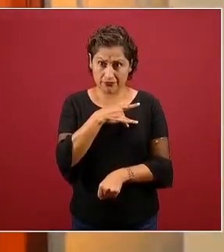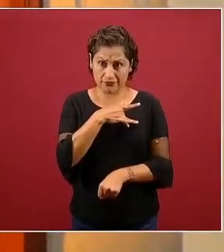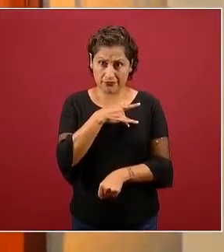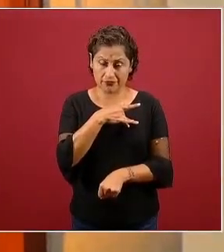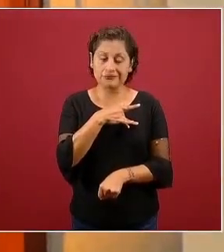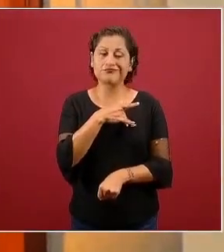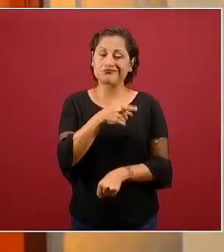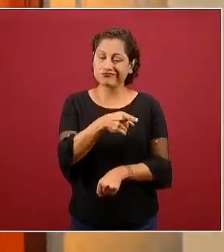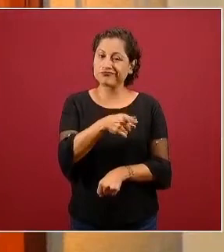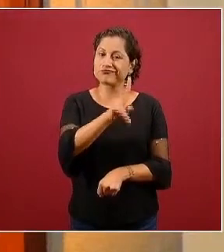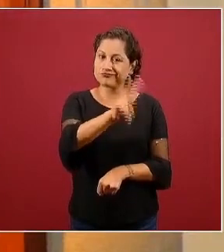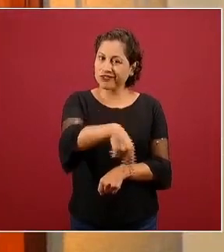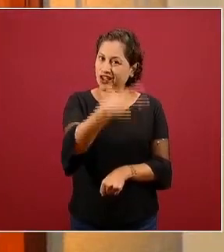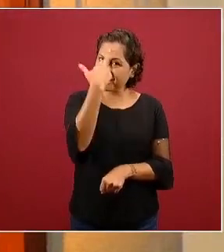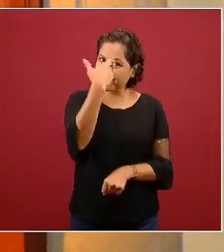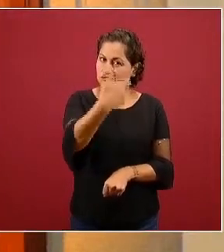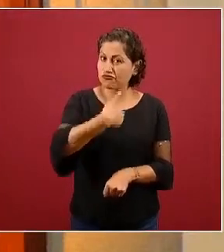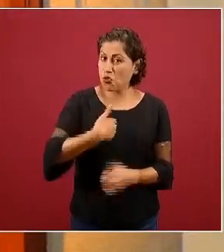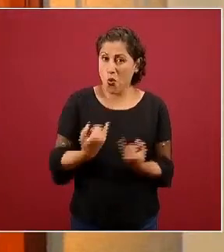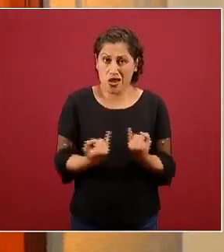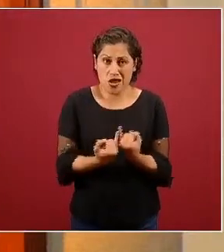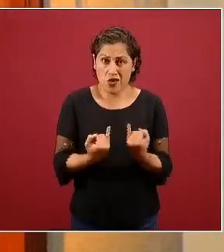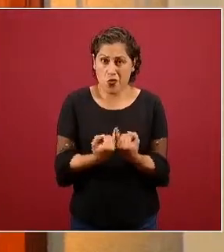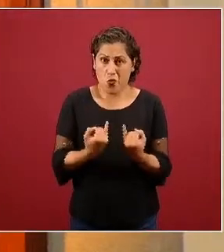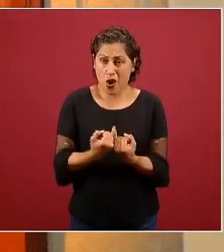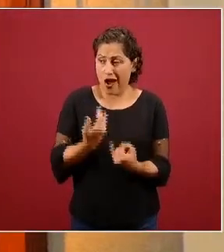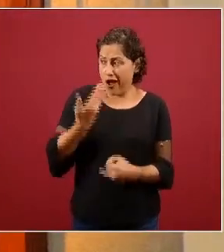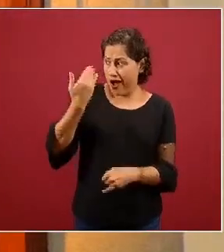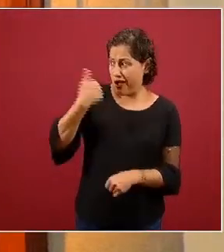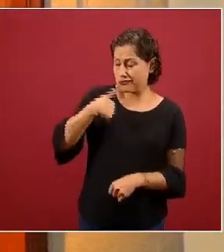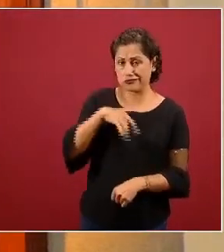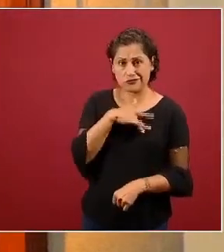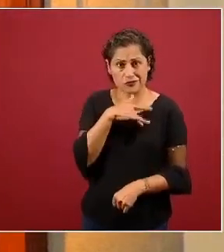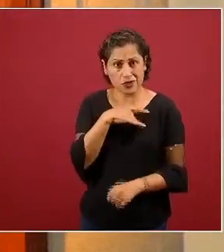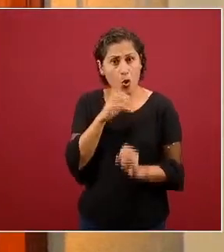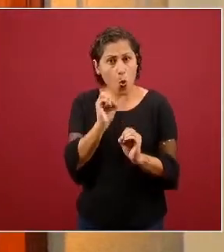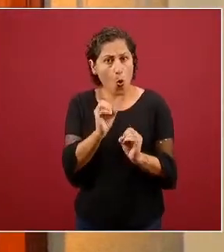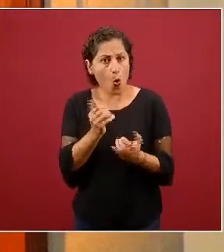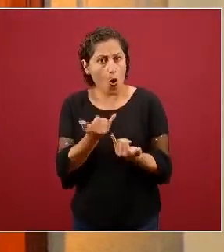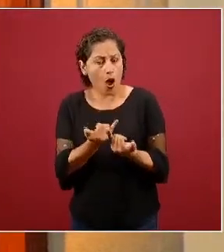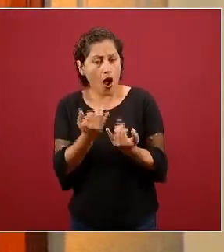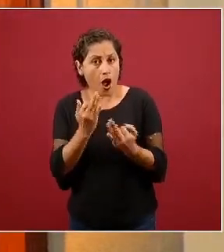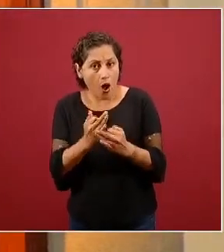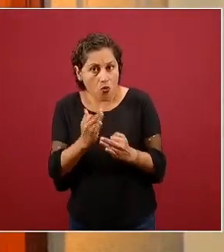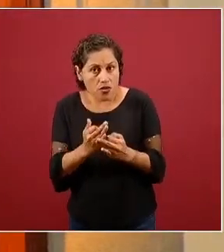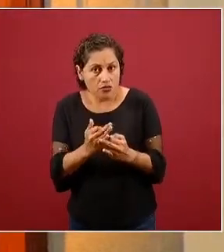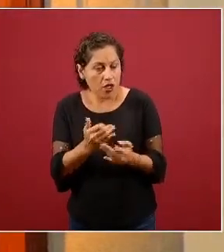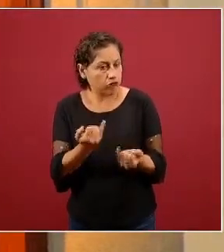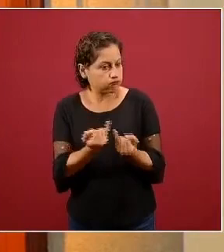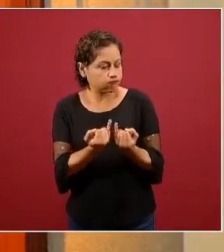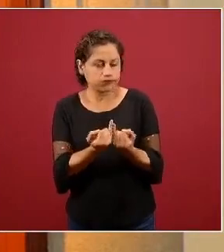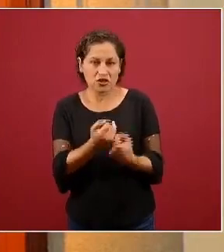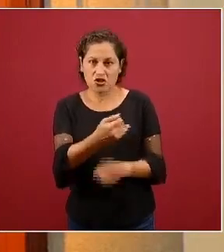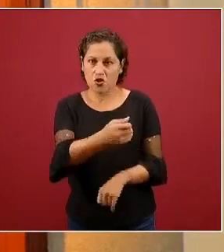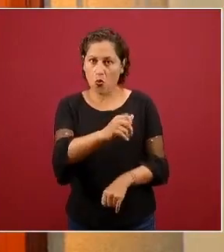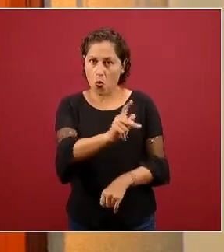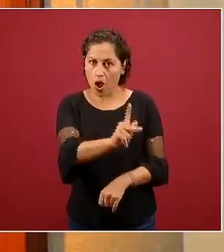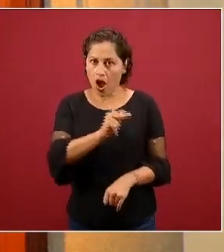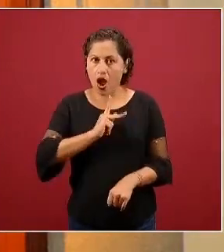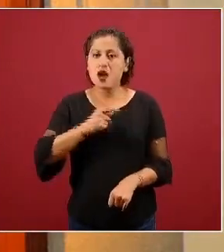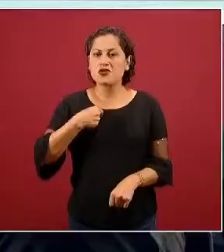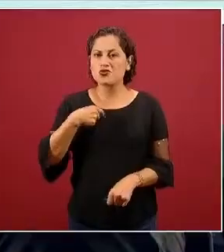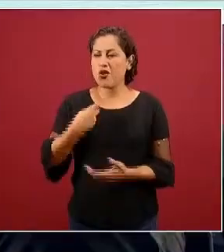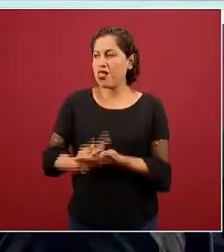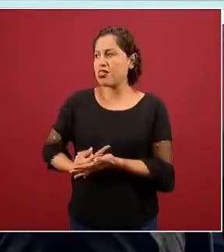Yo también me he sentido como tú te estás sintiendo, yo también he tenido dificultades para conciliar el